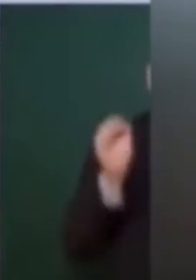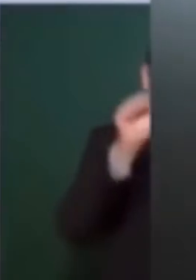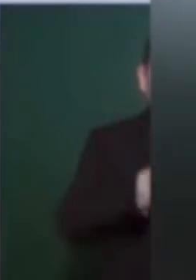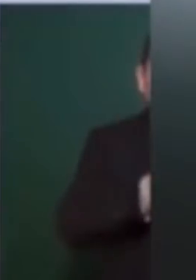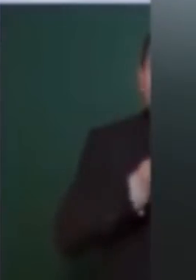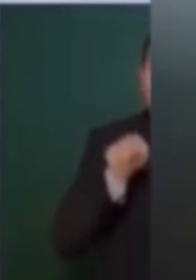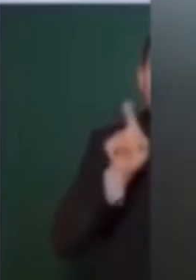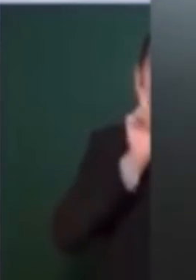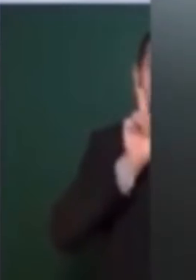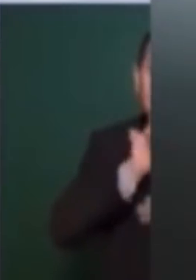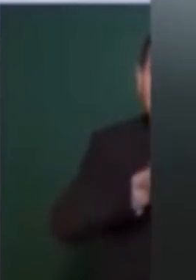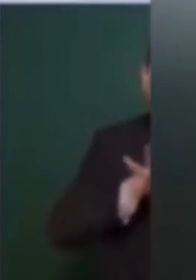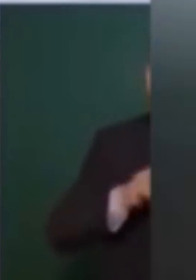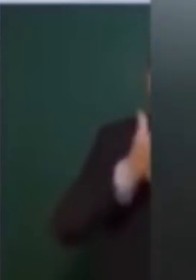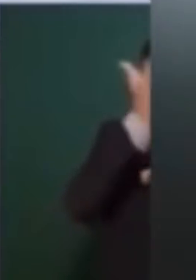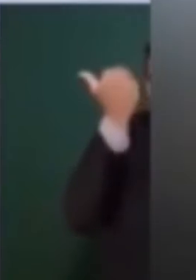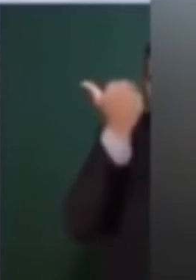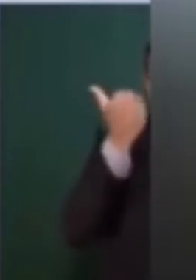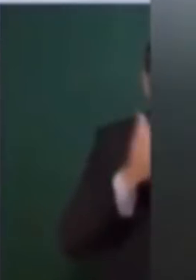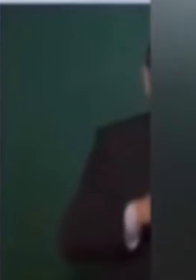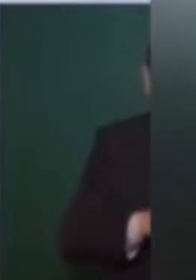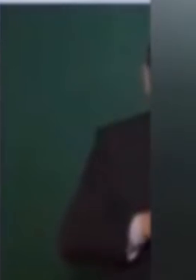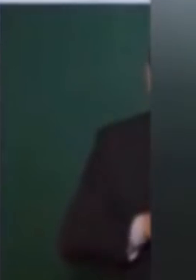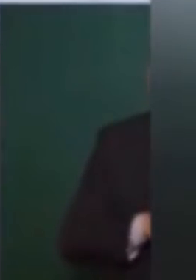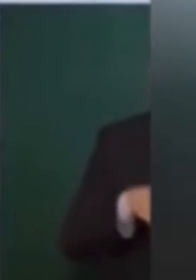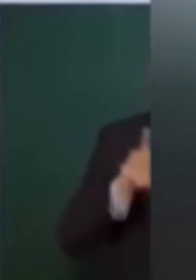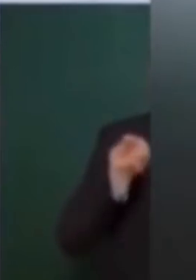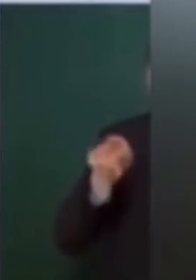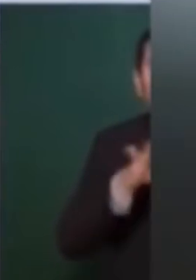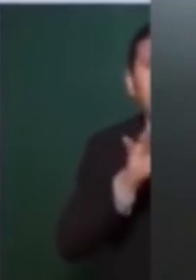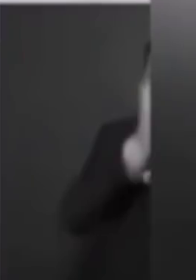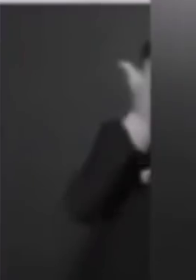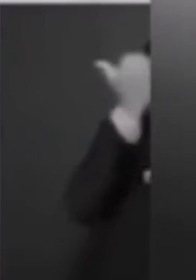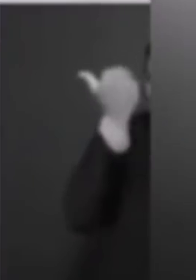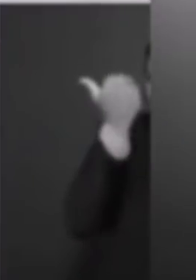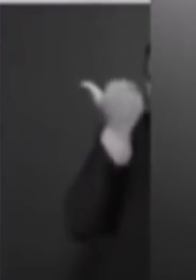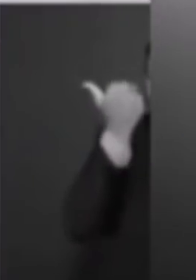señorita de la sección pero la señorita no dice mentiras